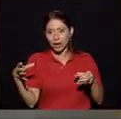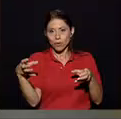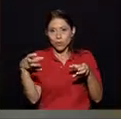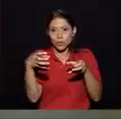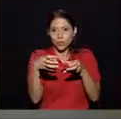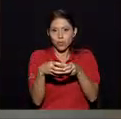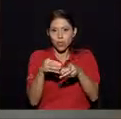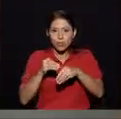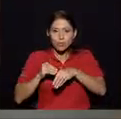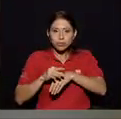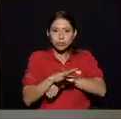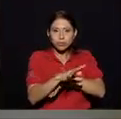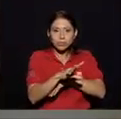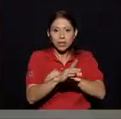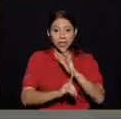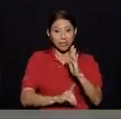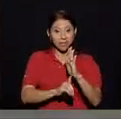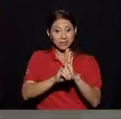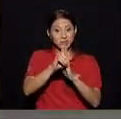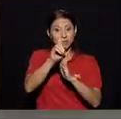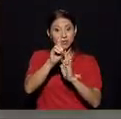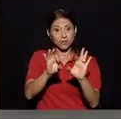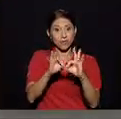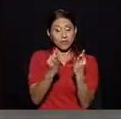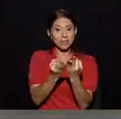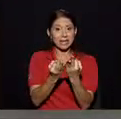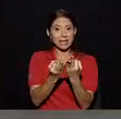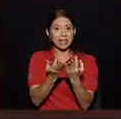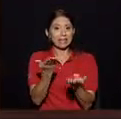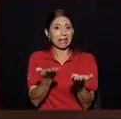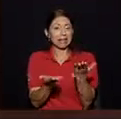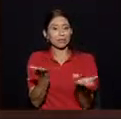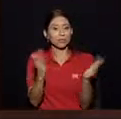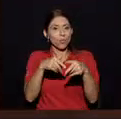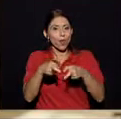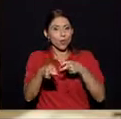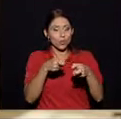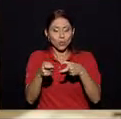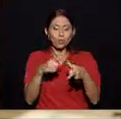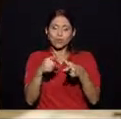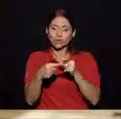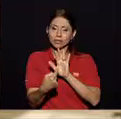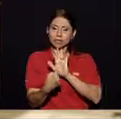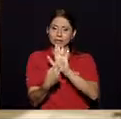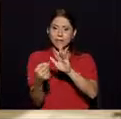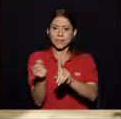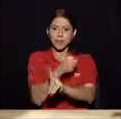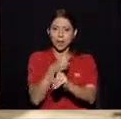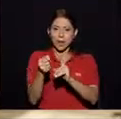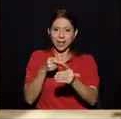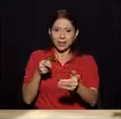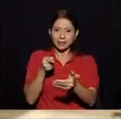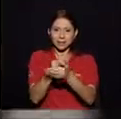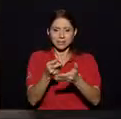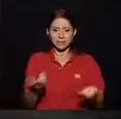la niñez y la adolescencia y de las familias puede que se salga de control y hayan expresiones claras de violencia.